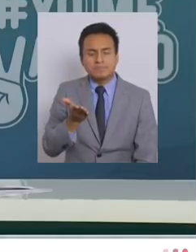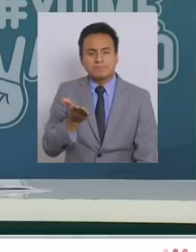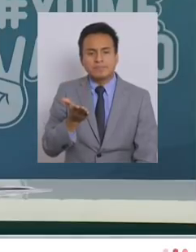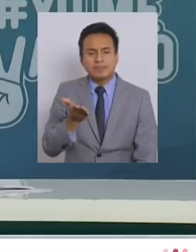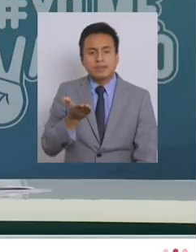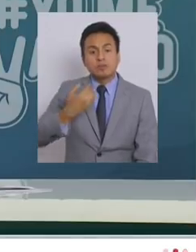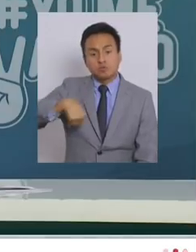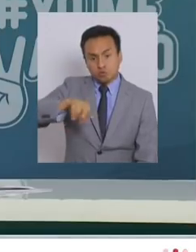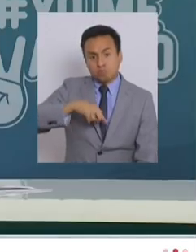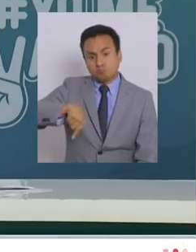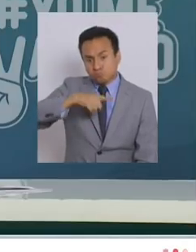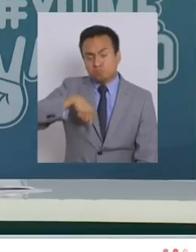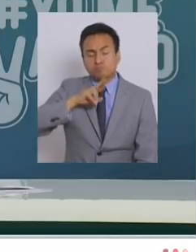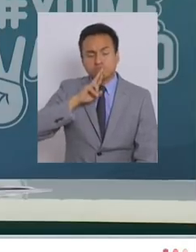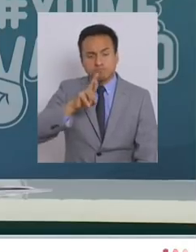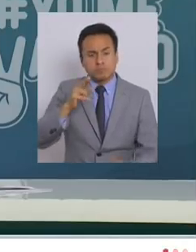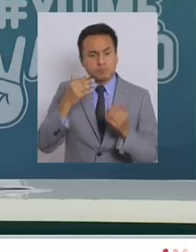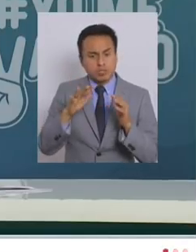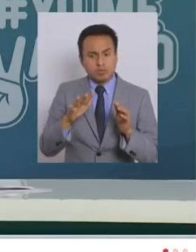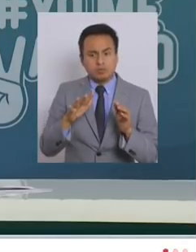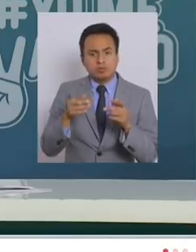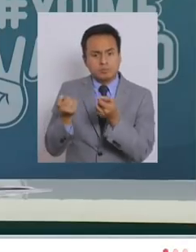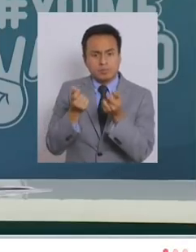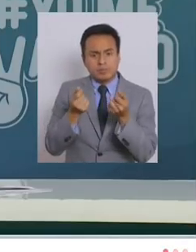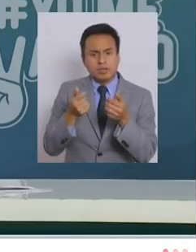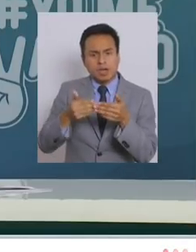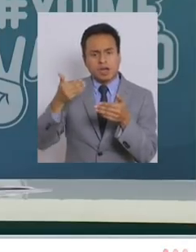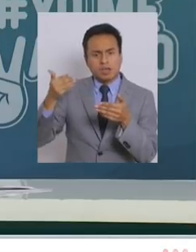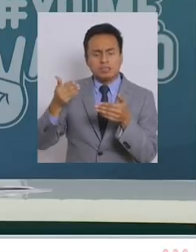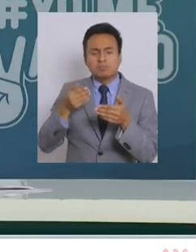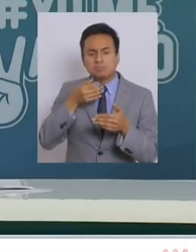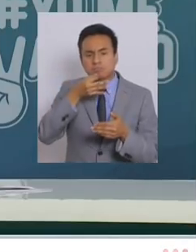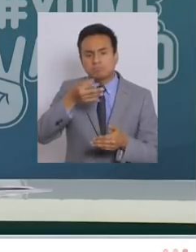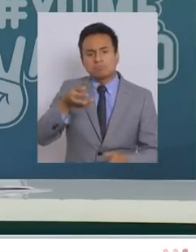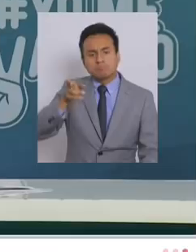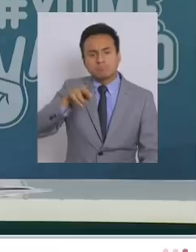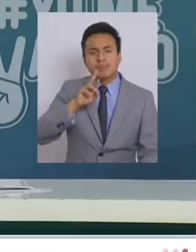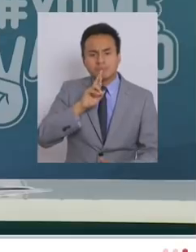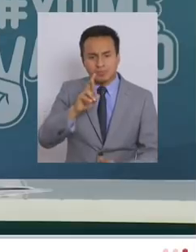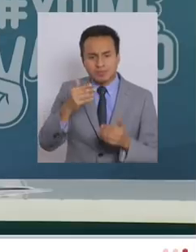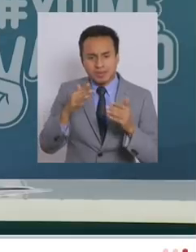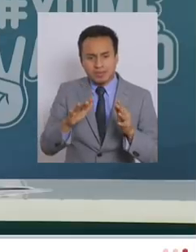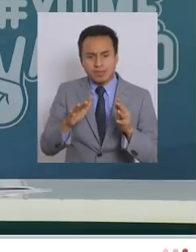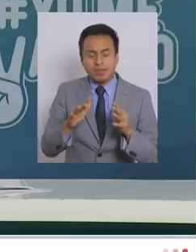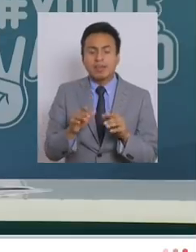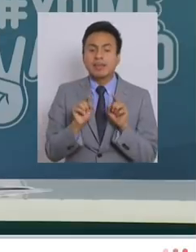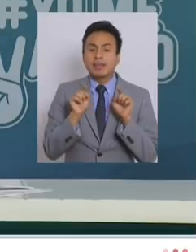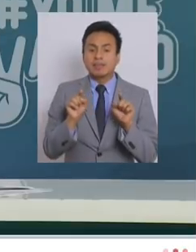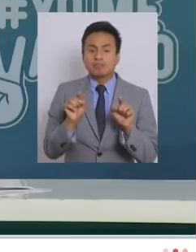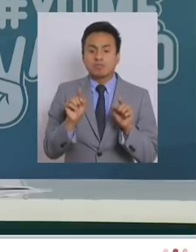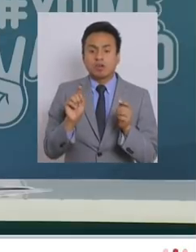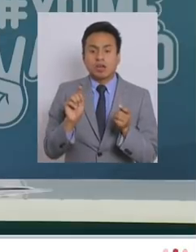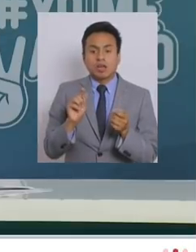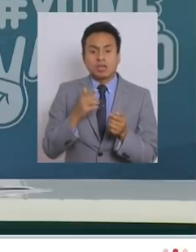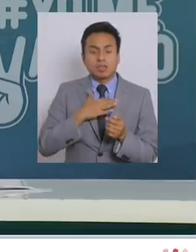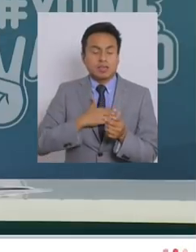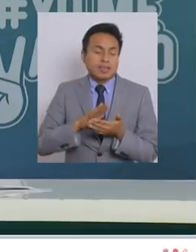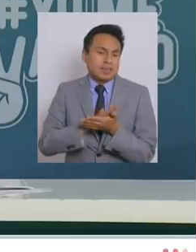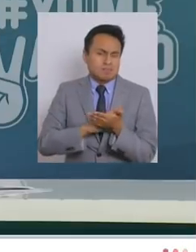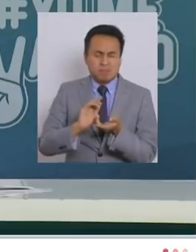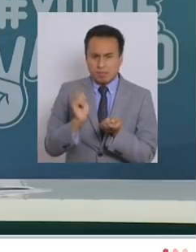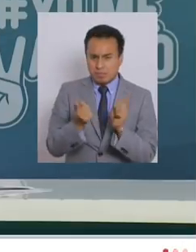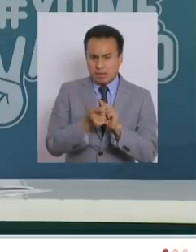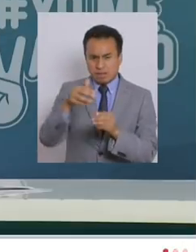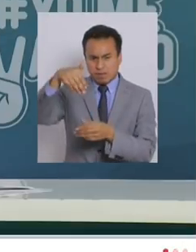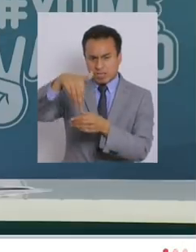y hemos respondido similarmente nuestras oportunidades esto si queremos cambiar la fecha de